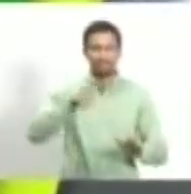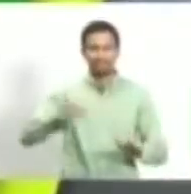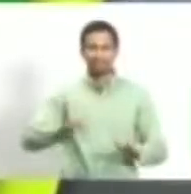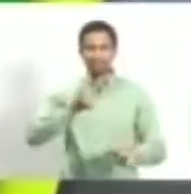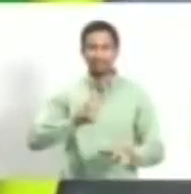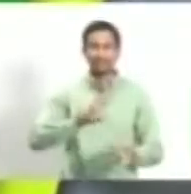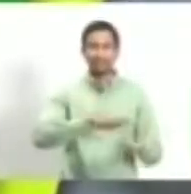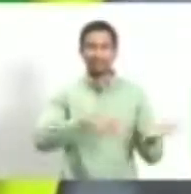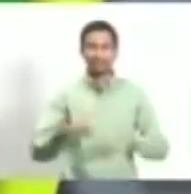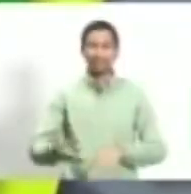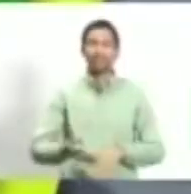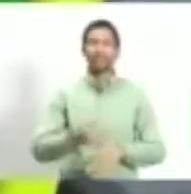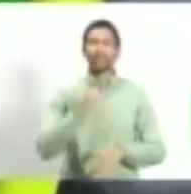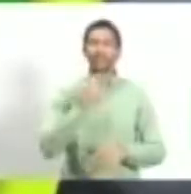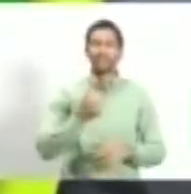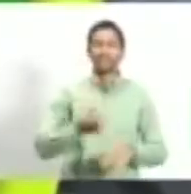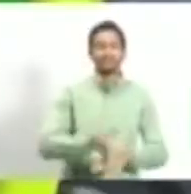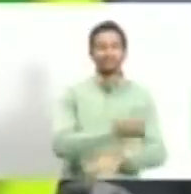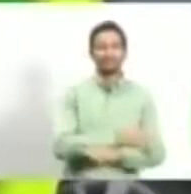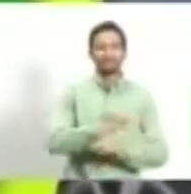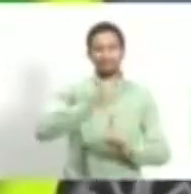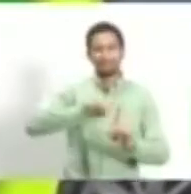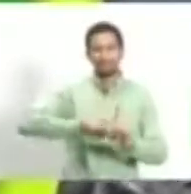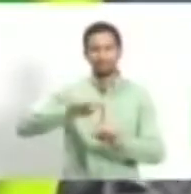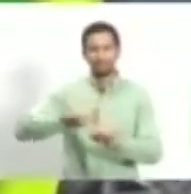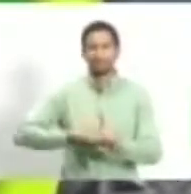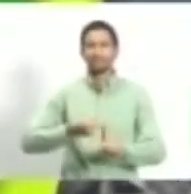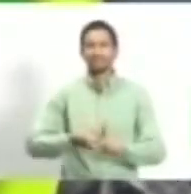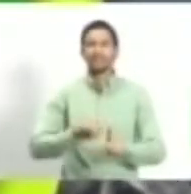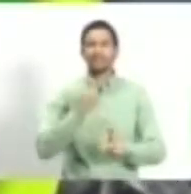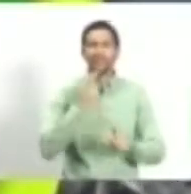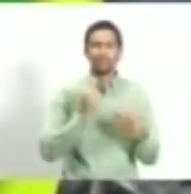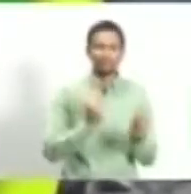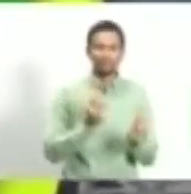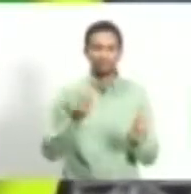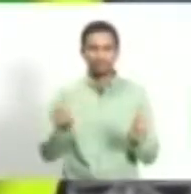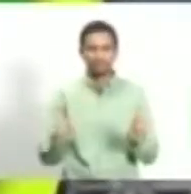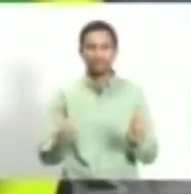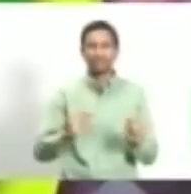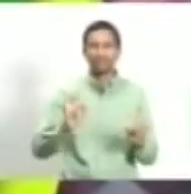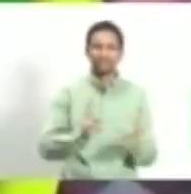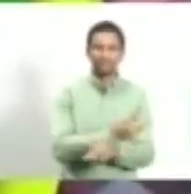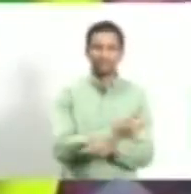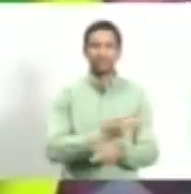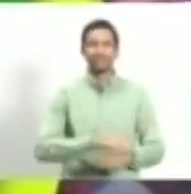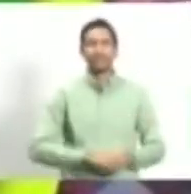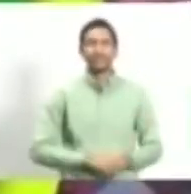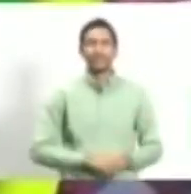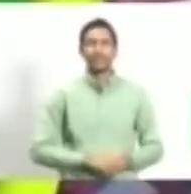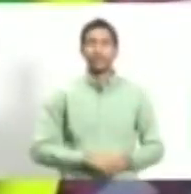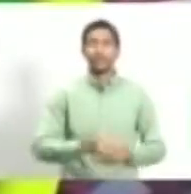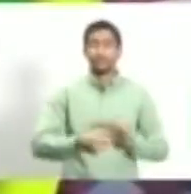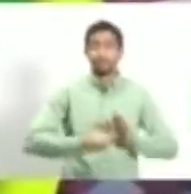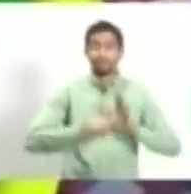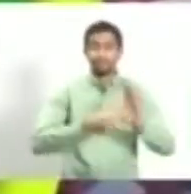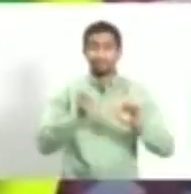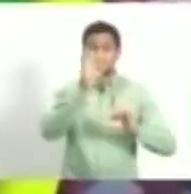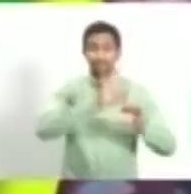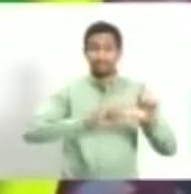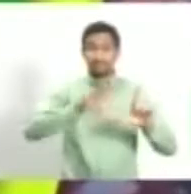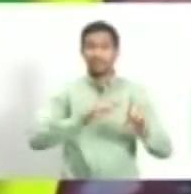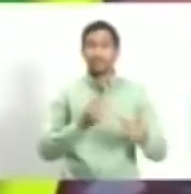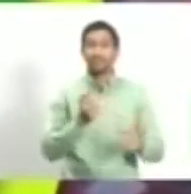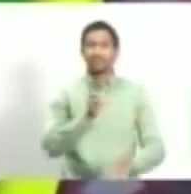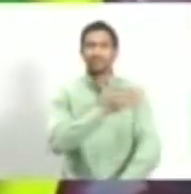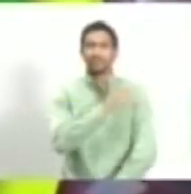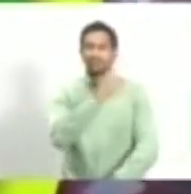de los enfrentamientos que desde hace varios meses se registran entre el Clan del Golfo y los Pachenca. Así se robaron 150 millones